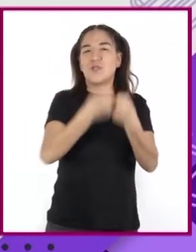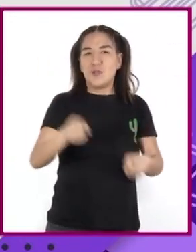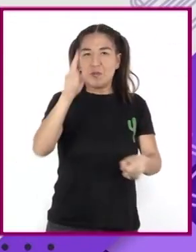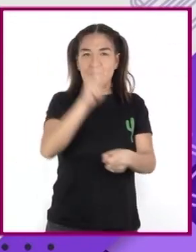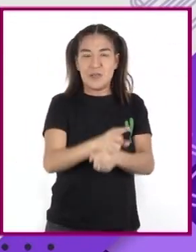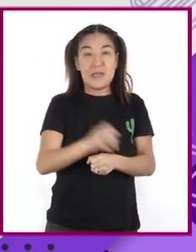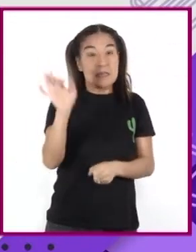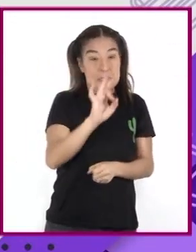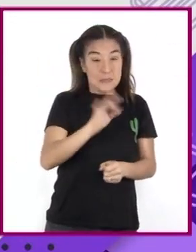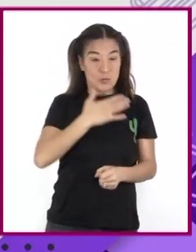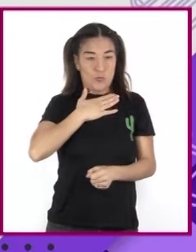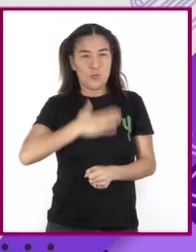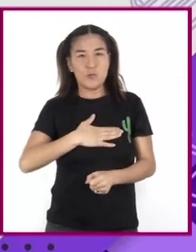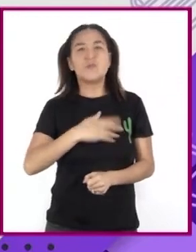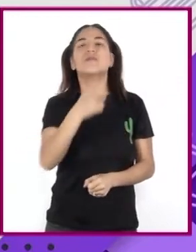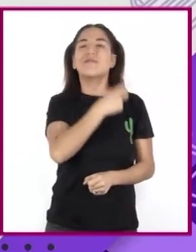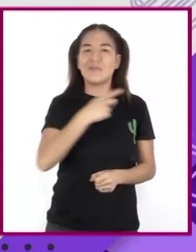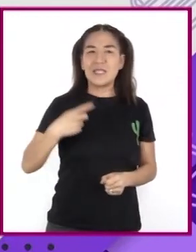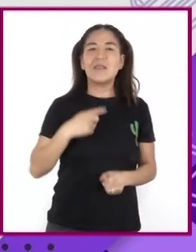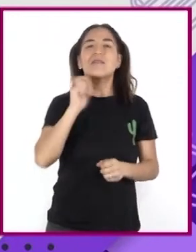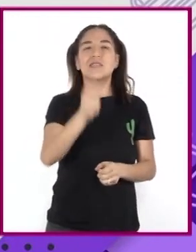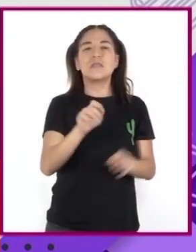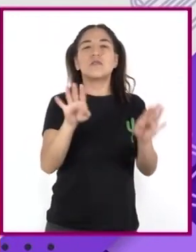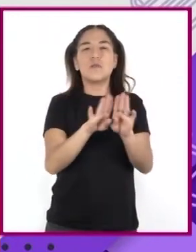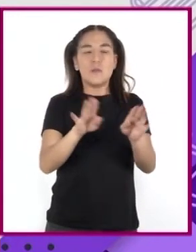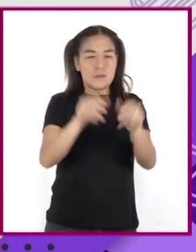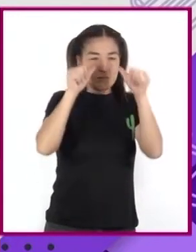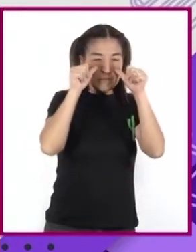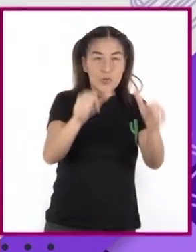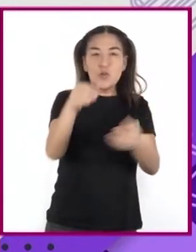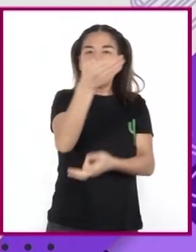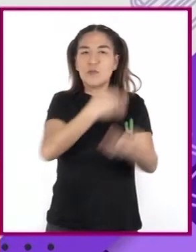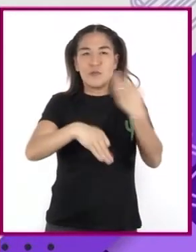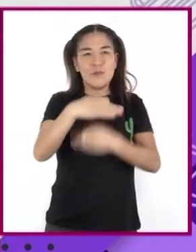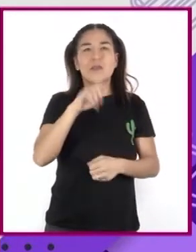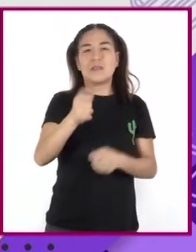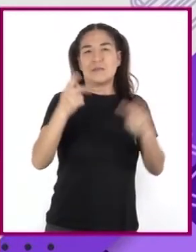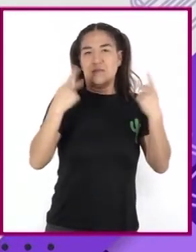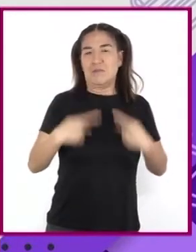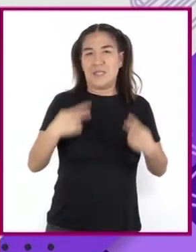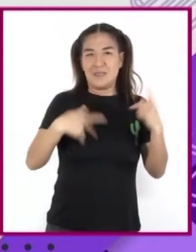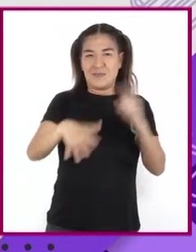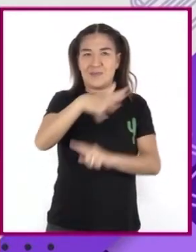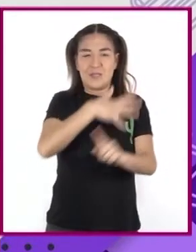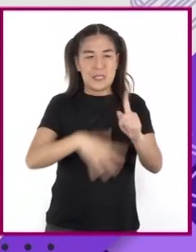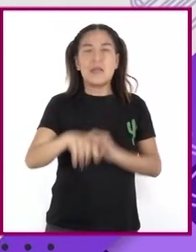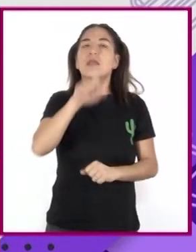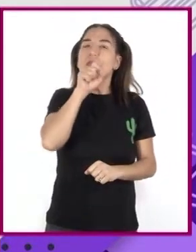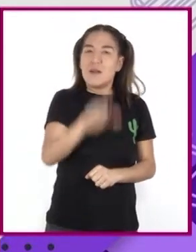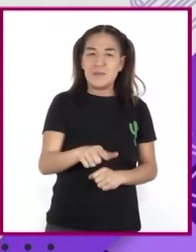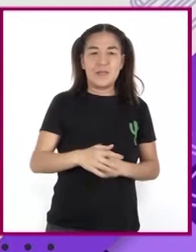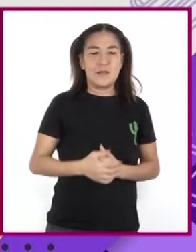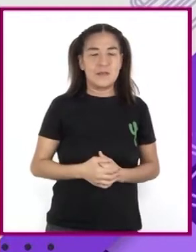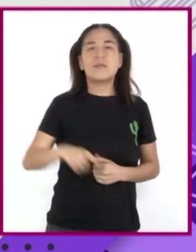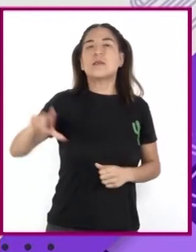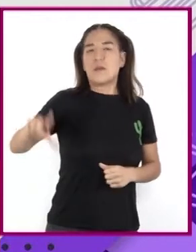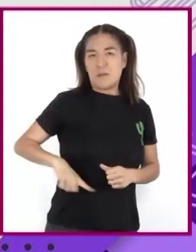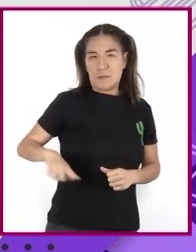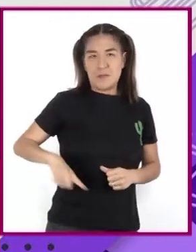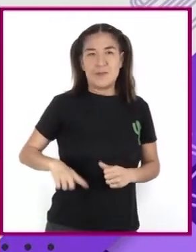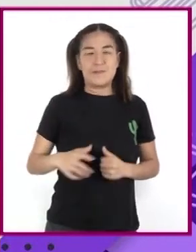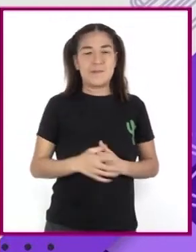son justas, es importante que sean acatadas por todos los actores sociales, incluidas las